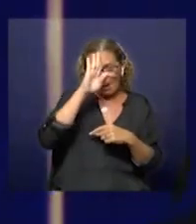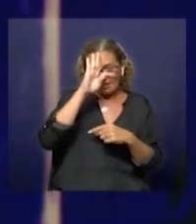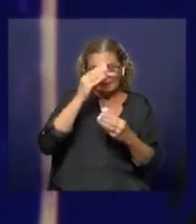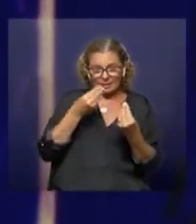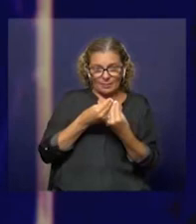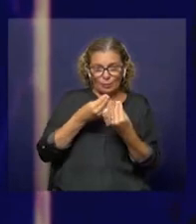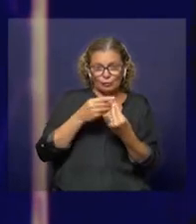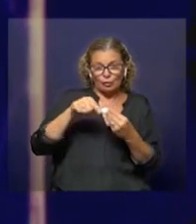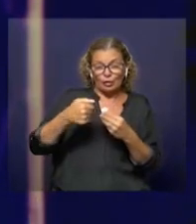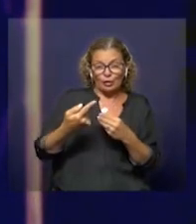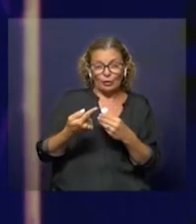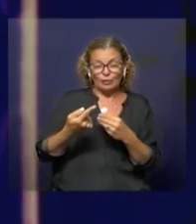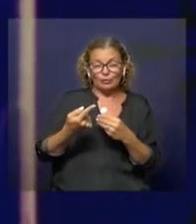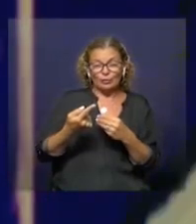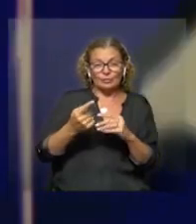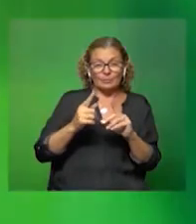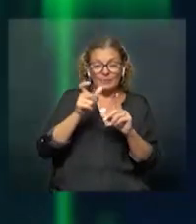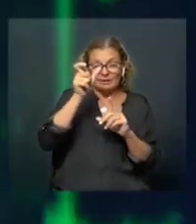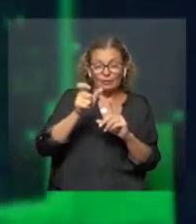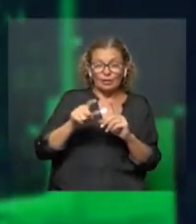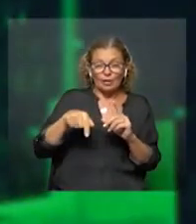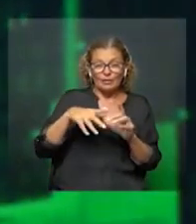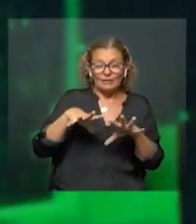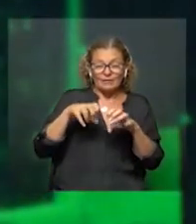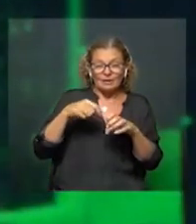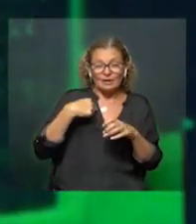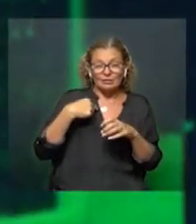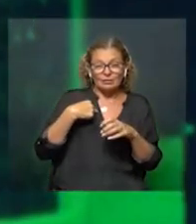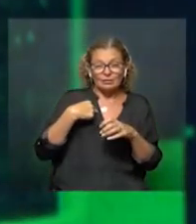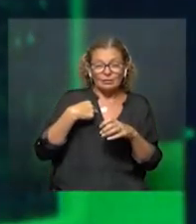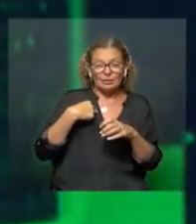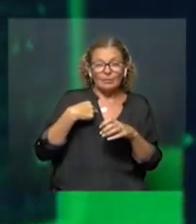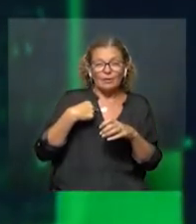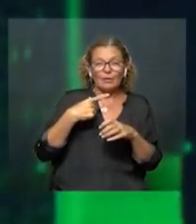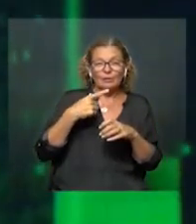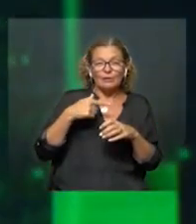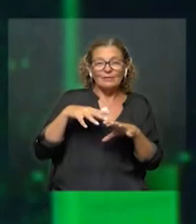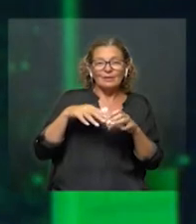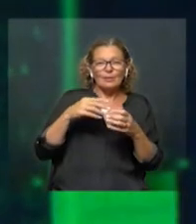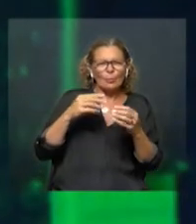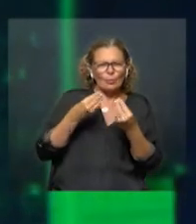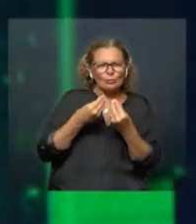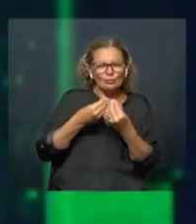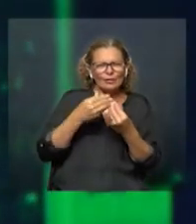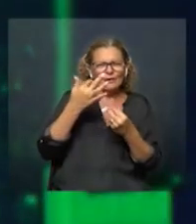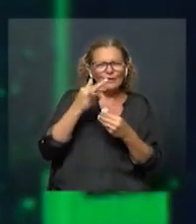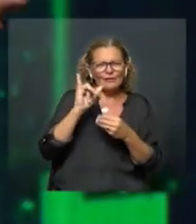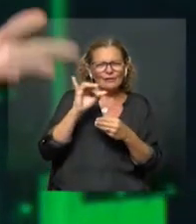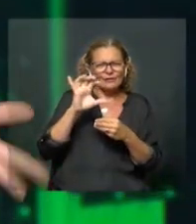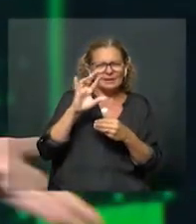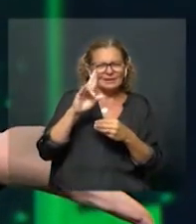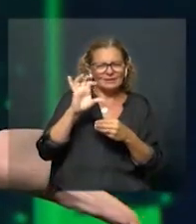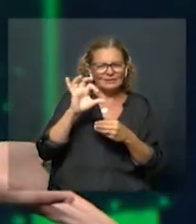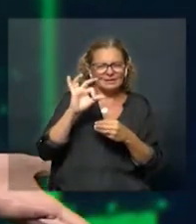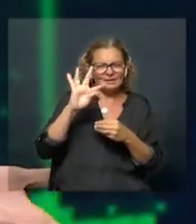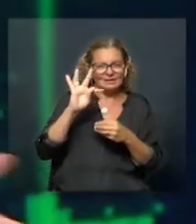de otros artistas sobre todo donde yo vivía se usaba mucho el freestyle ponele y acá creo que Recién ahora hubo